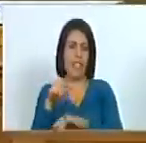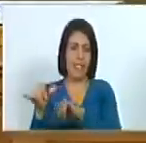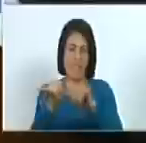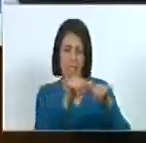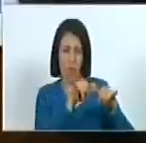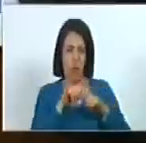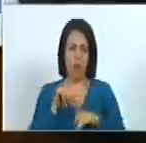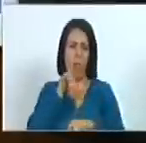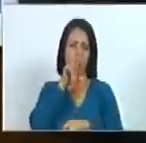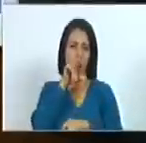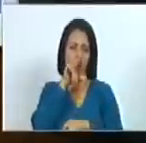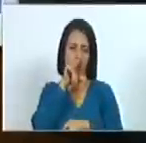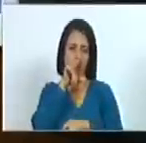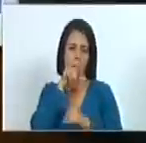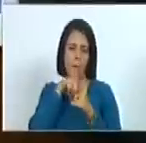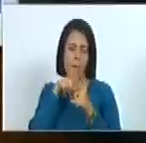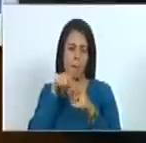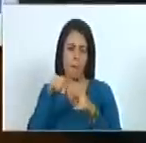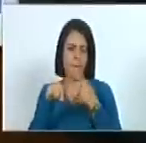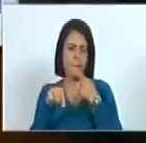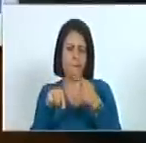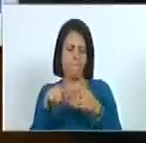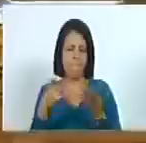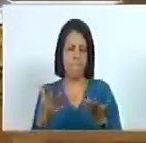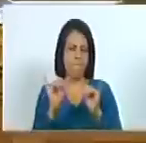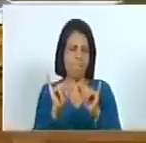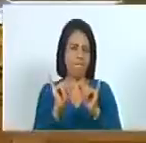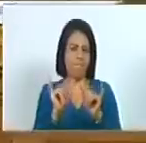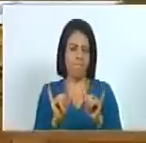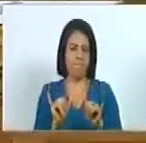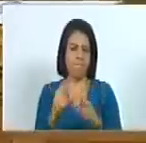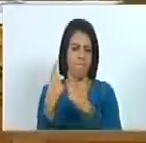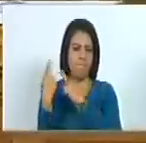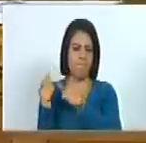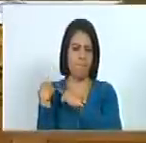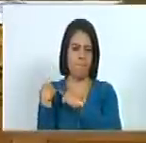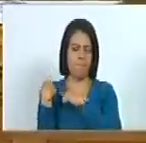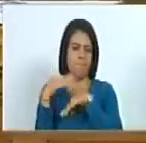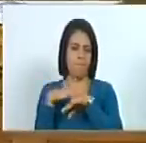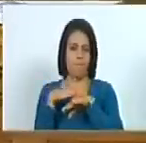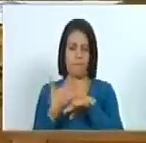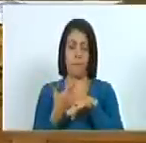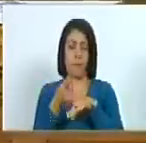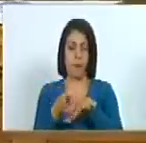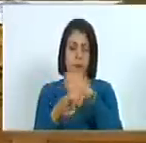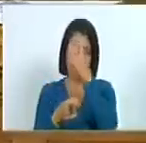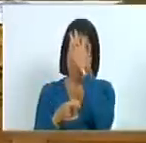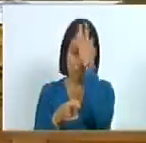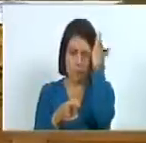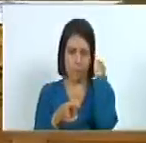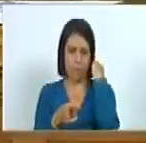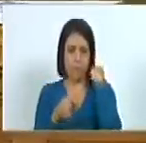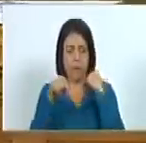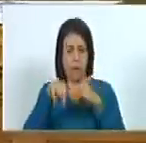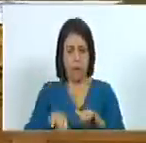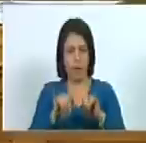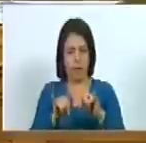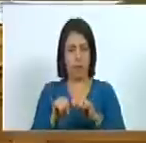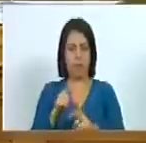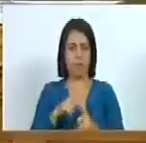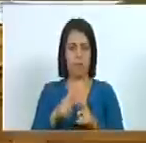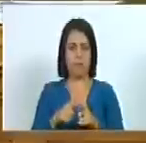igualito. Entonces, la responsabilidad pasa por tener un atisbo de